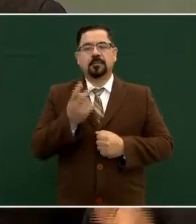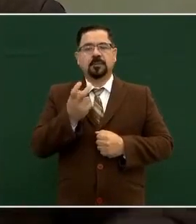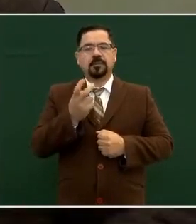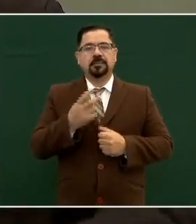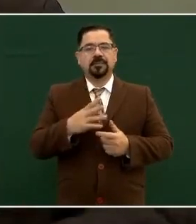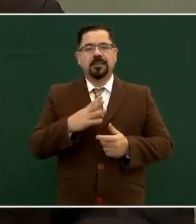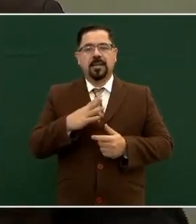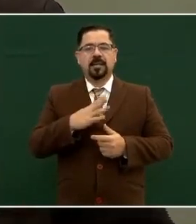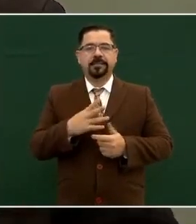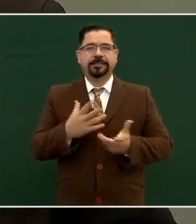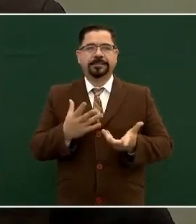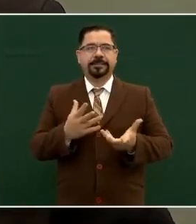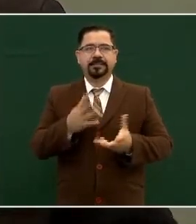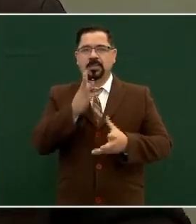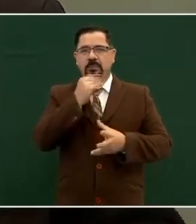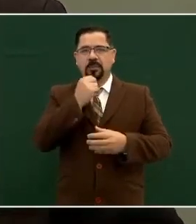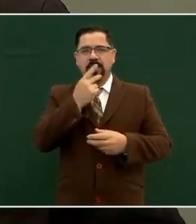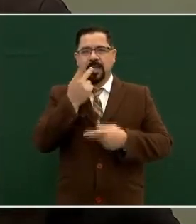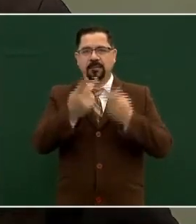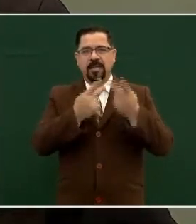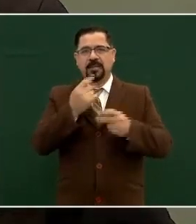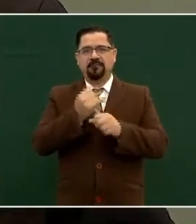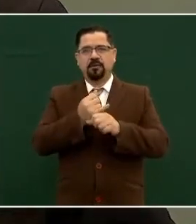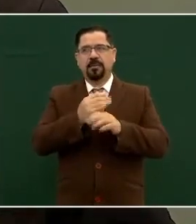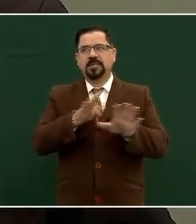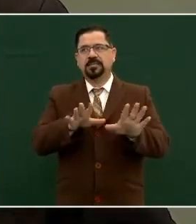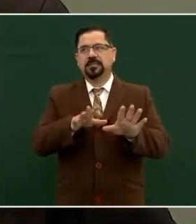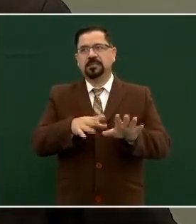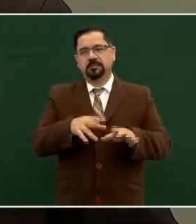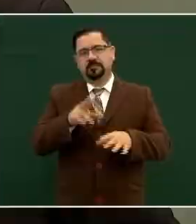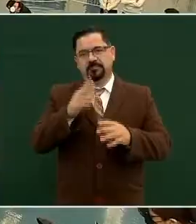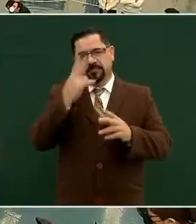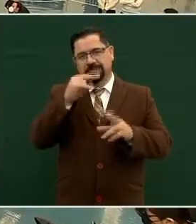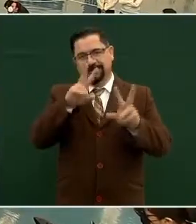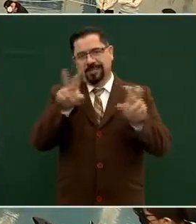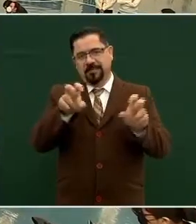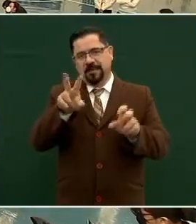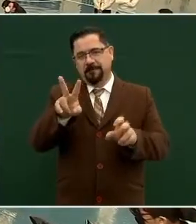vedas no sé qué pueda decir y qué no pueda decir,